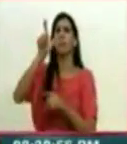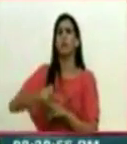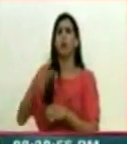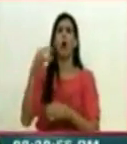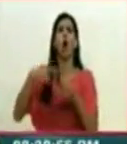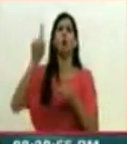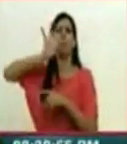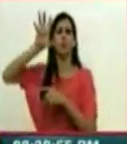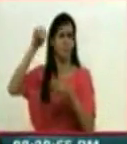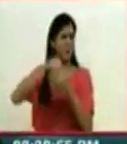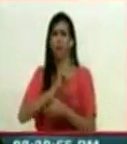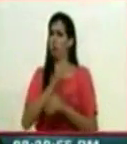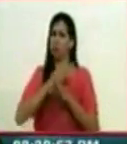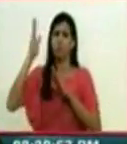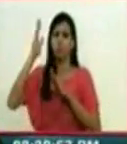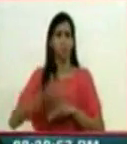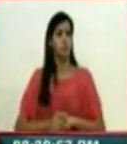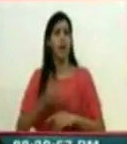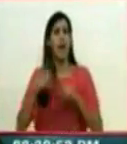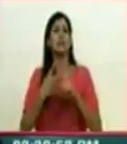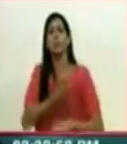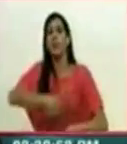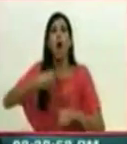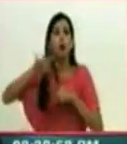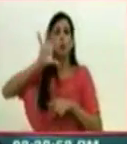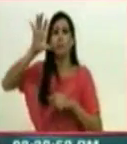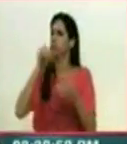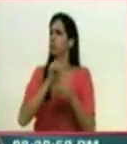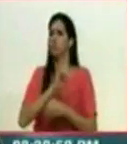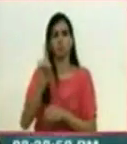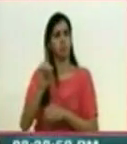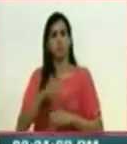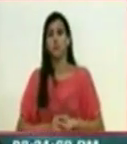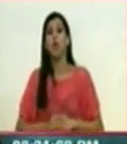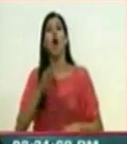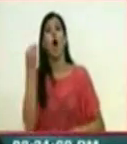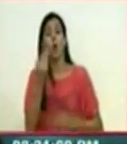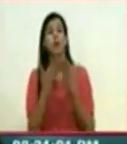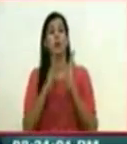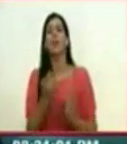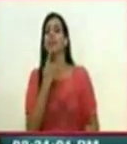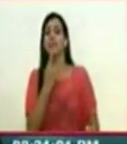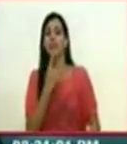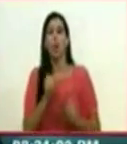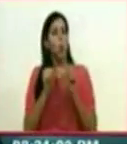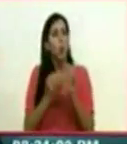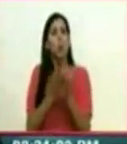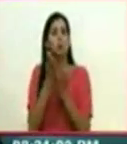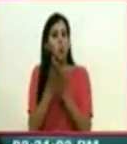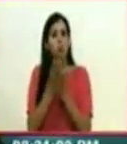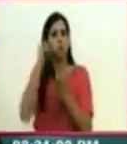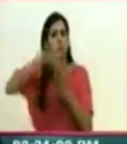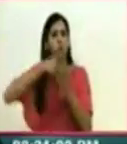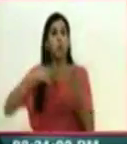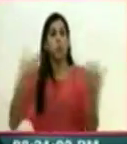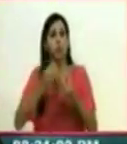de ningún país, de ningún presidente o expresidente de algún país. Los jóvenes estudiantes expresaron que continúan su batalla junto al pueblo